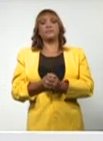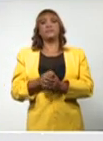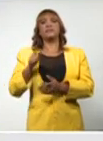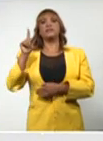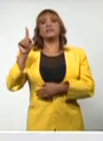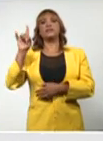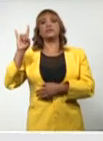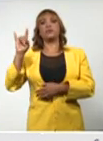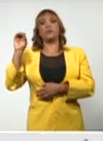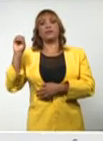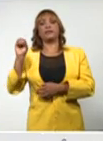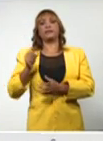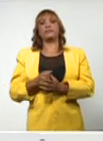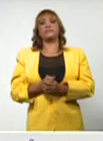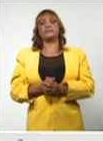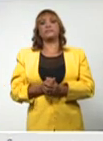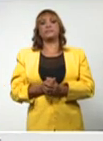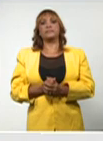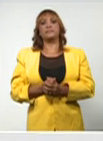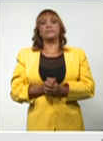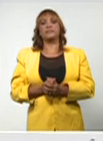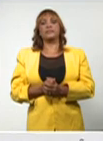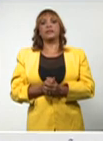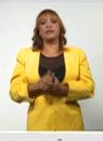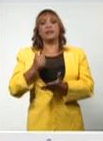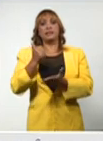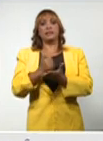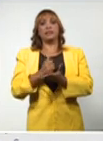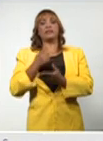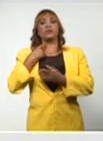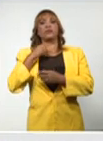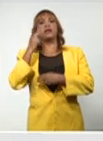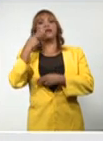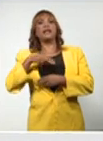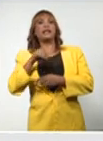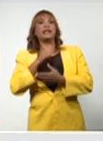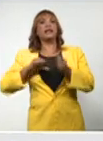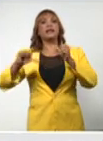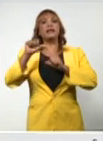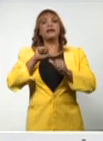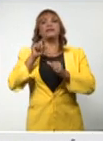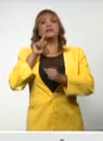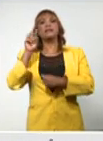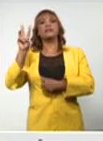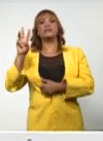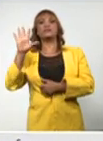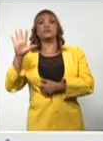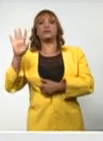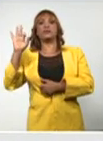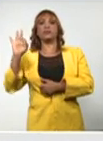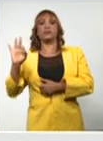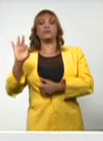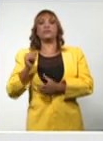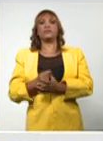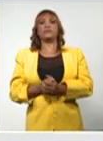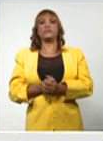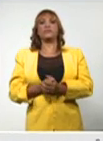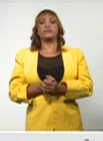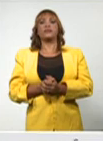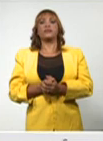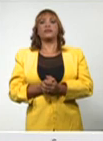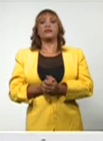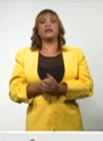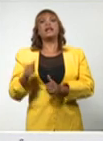190. En el Centro de Ingeniería Genética y Biotecnología, 358. En los laboratorios del